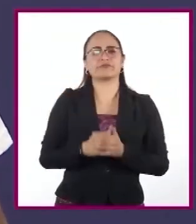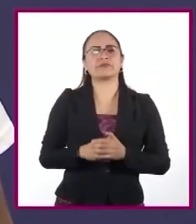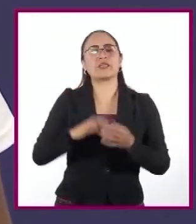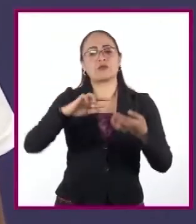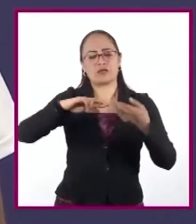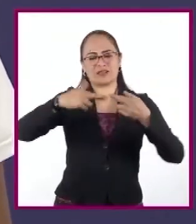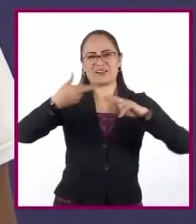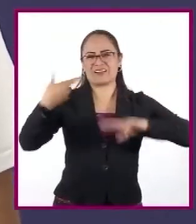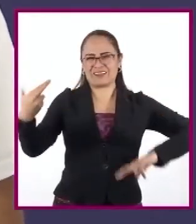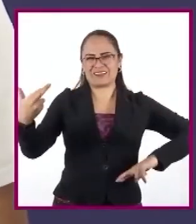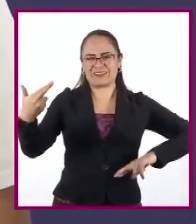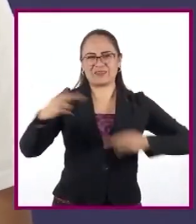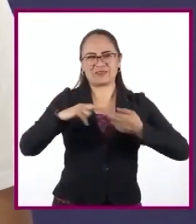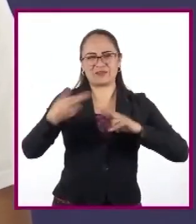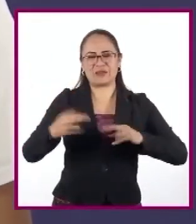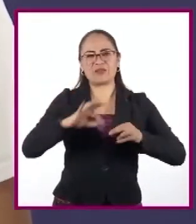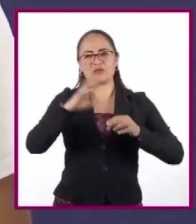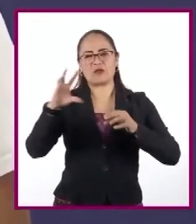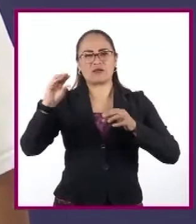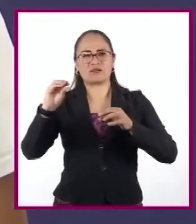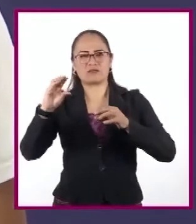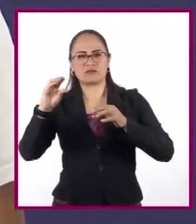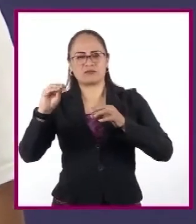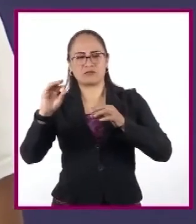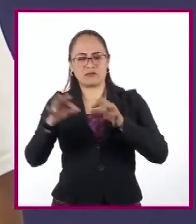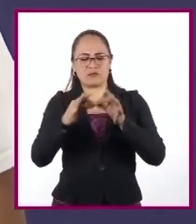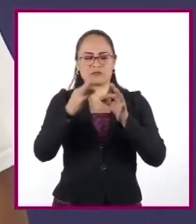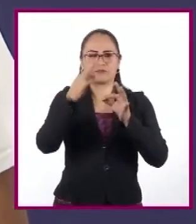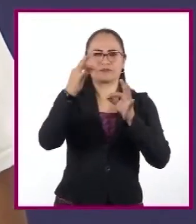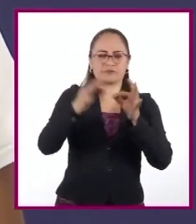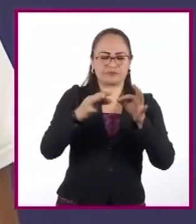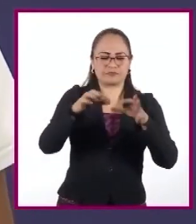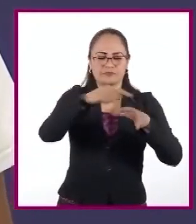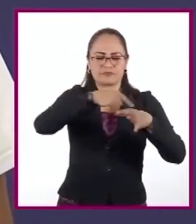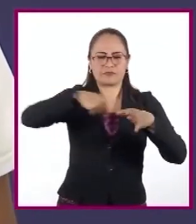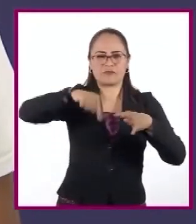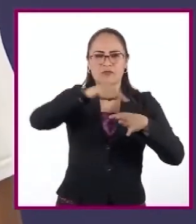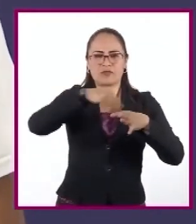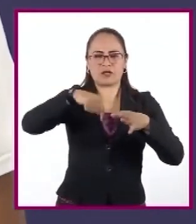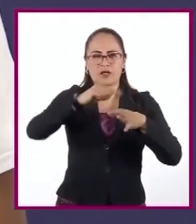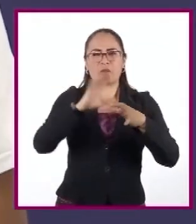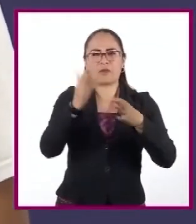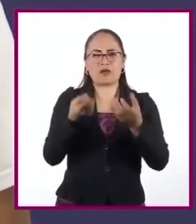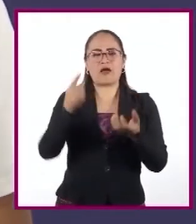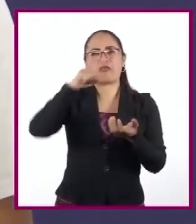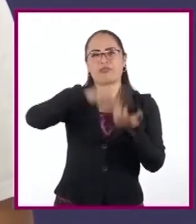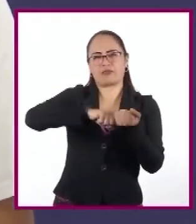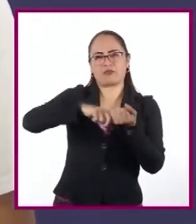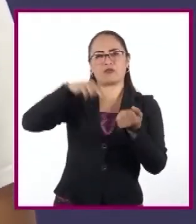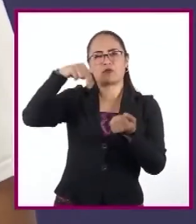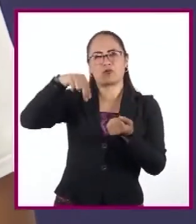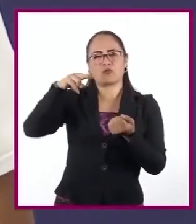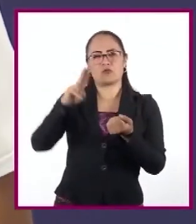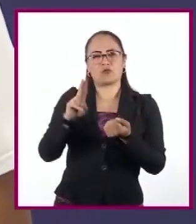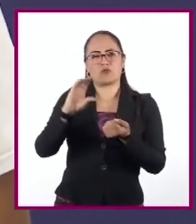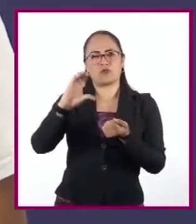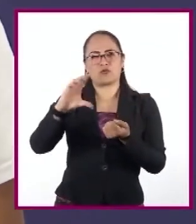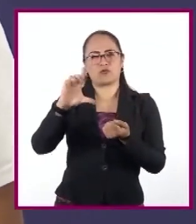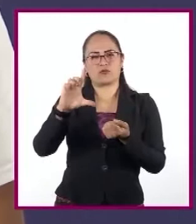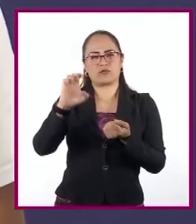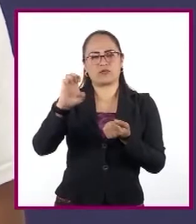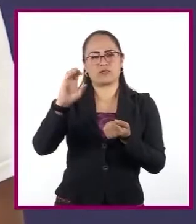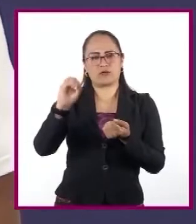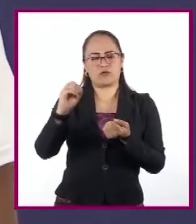elástico, unirán un malvavisco al centro del aro para simular a su núcleo e introducirán en el aro